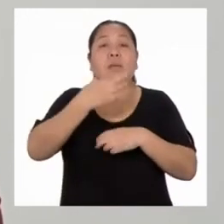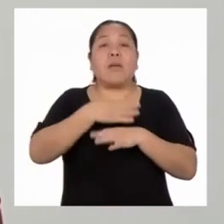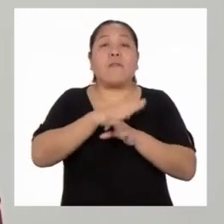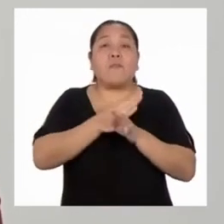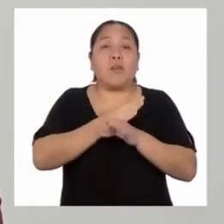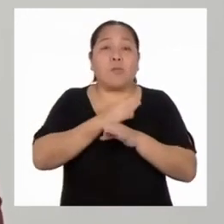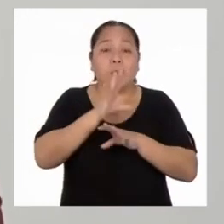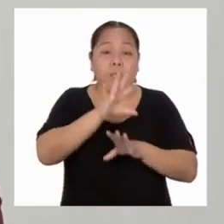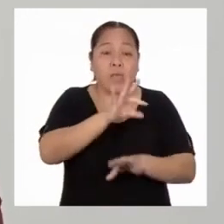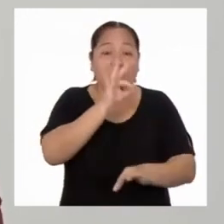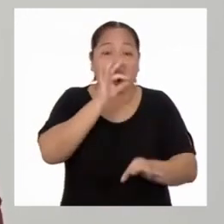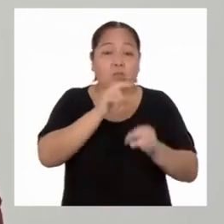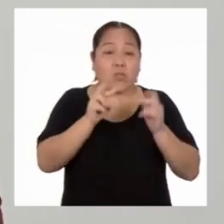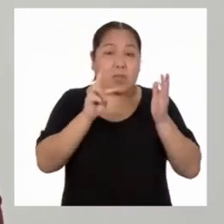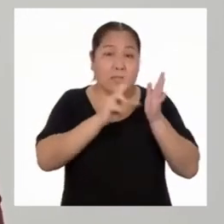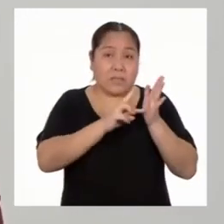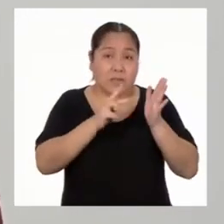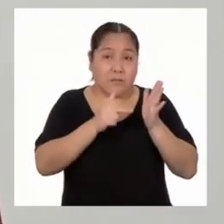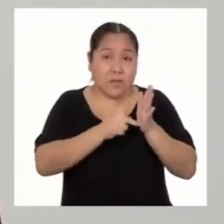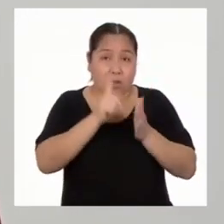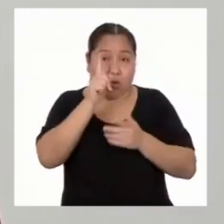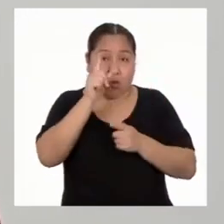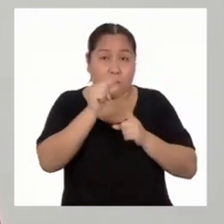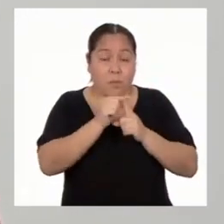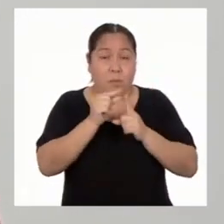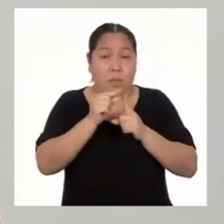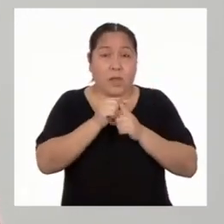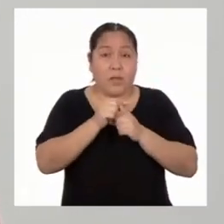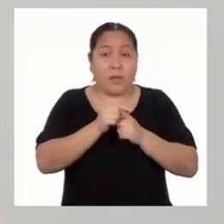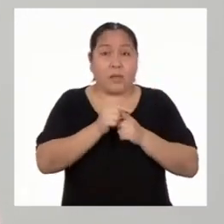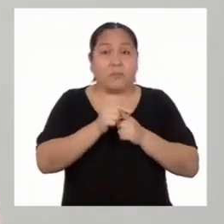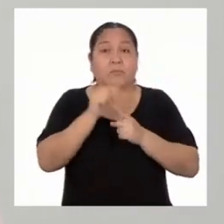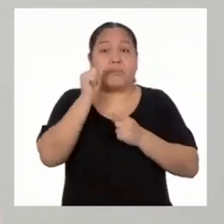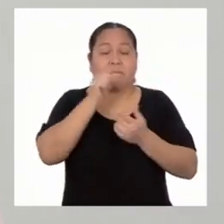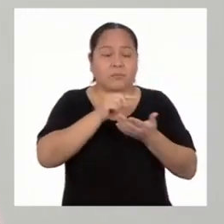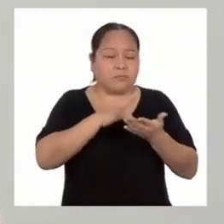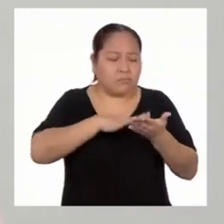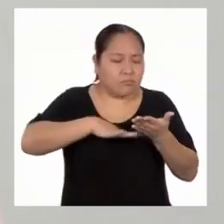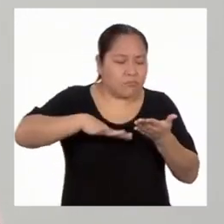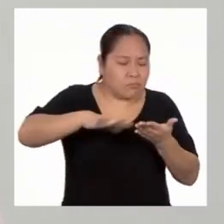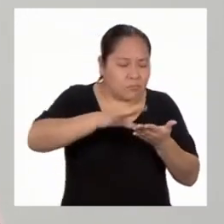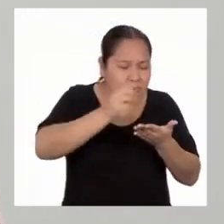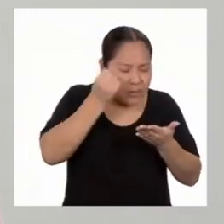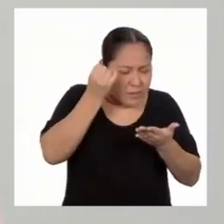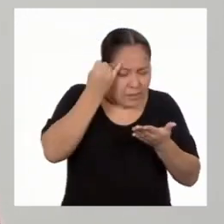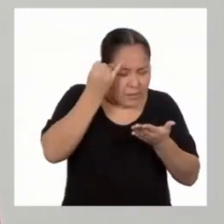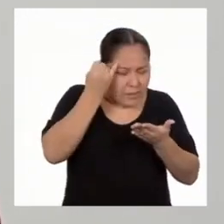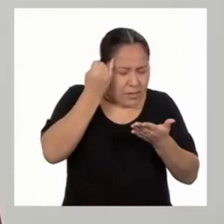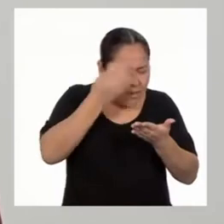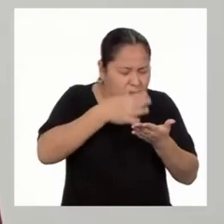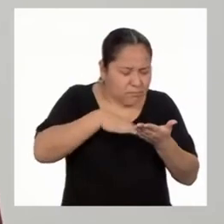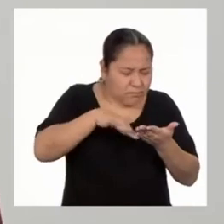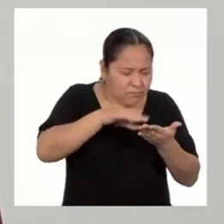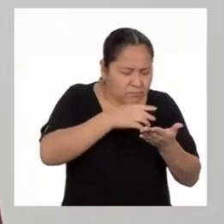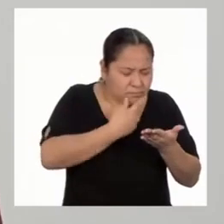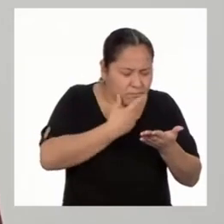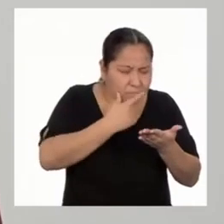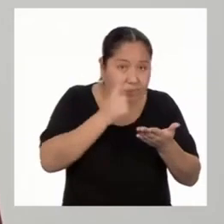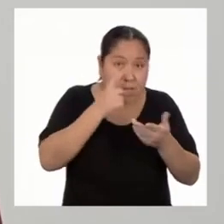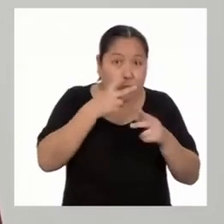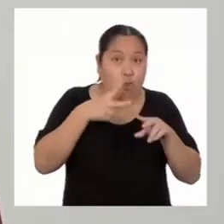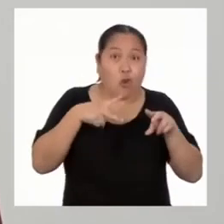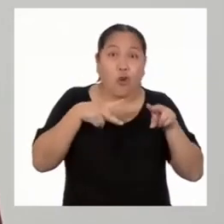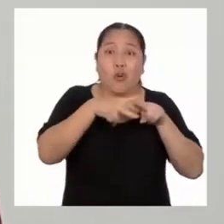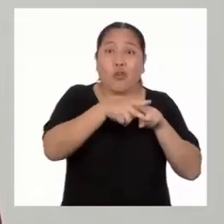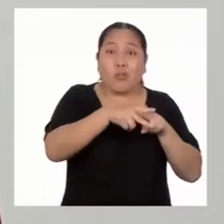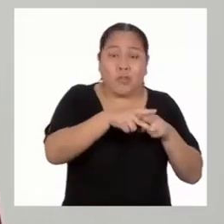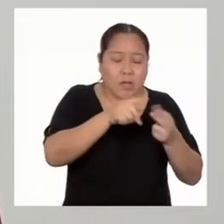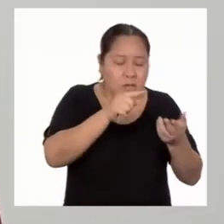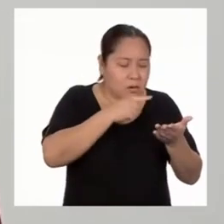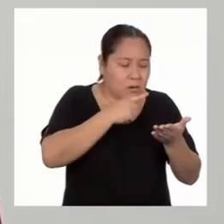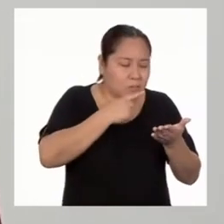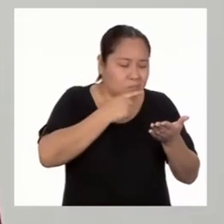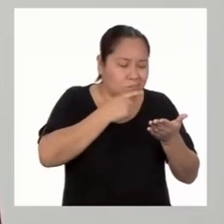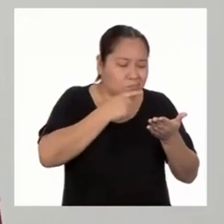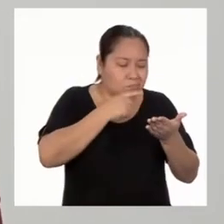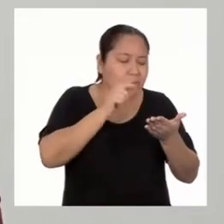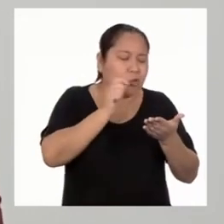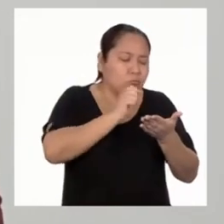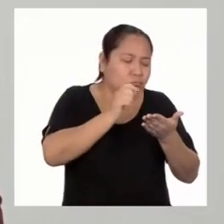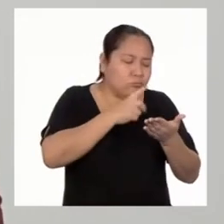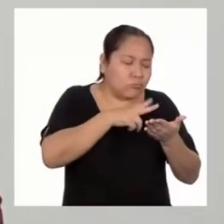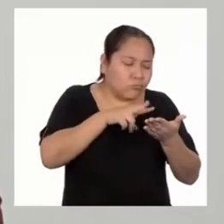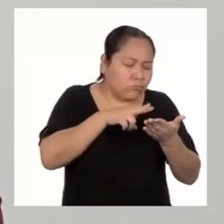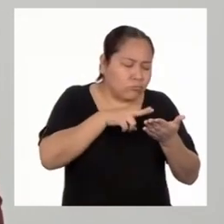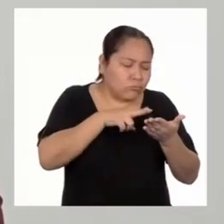el significado de una palabra sea a través del contexto de la lectura, para no interrumpirla. Luego,